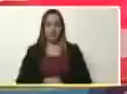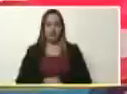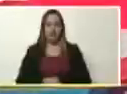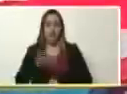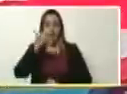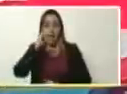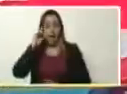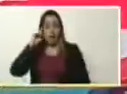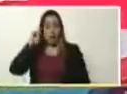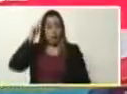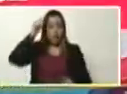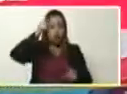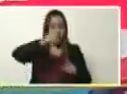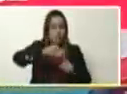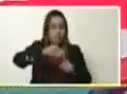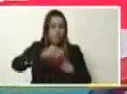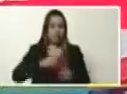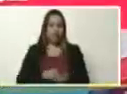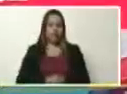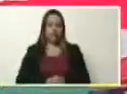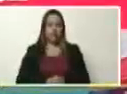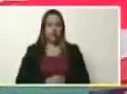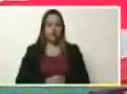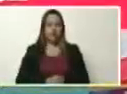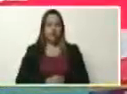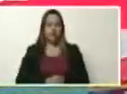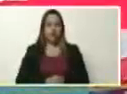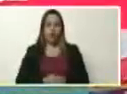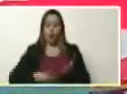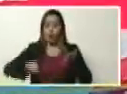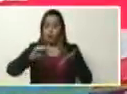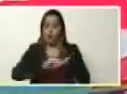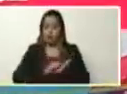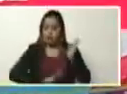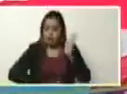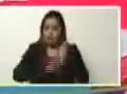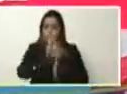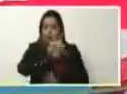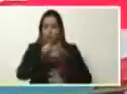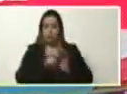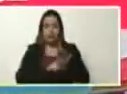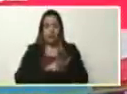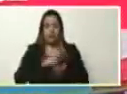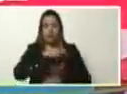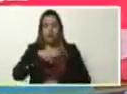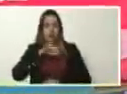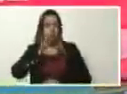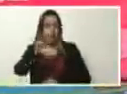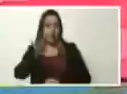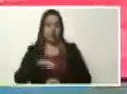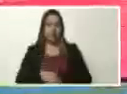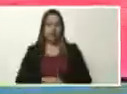apunta hacia una recuperación plena de nuestro país,